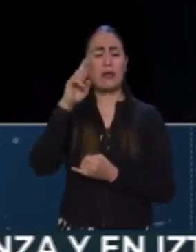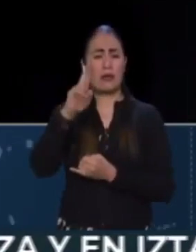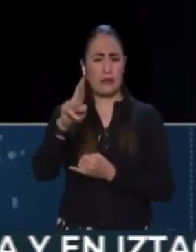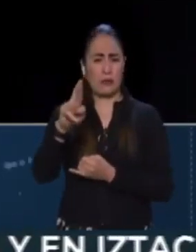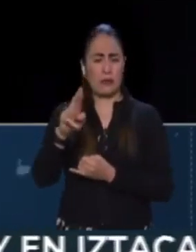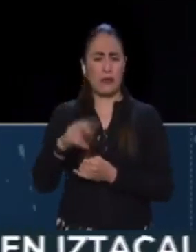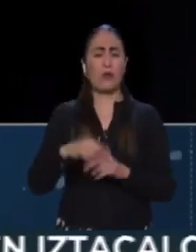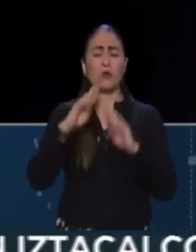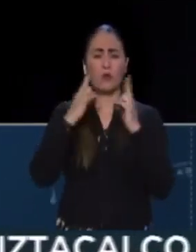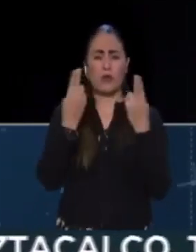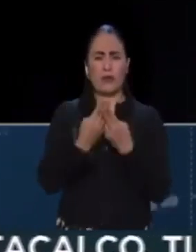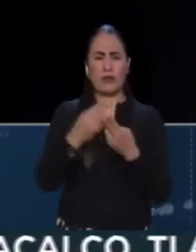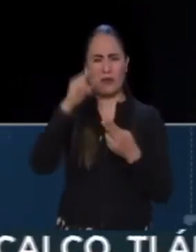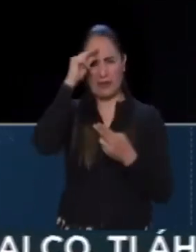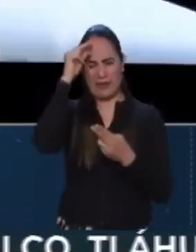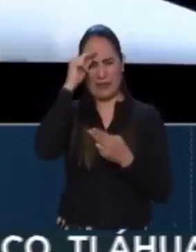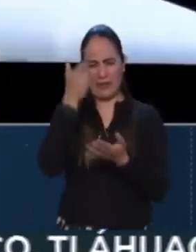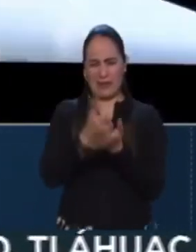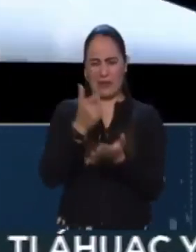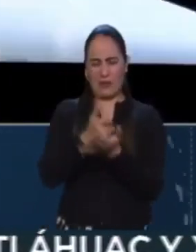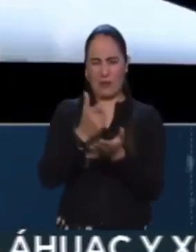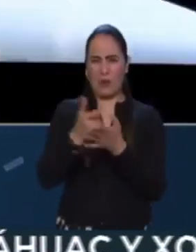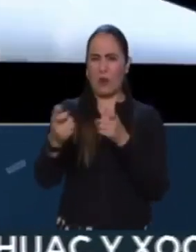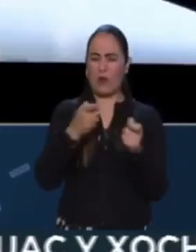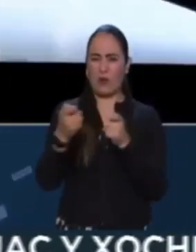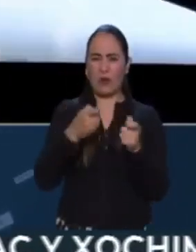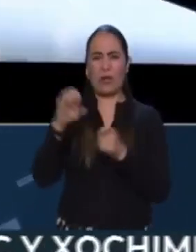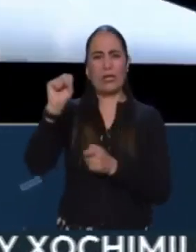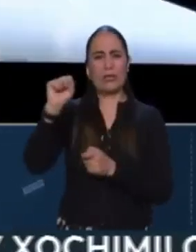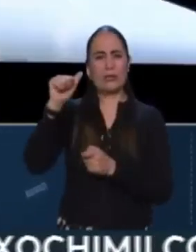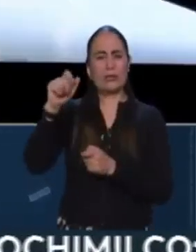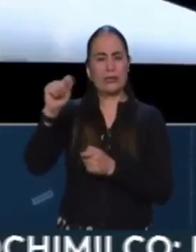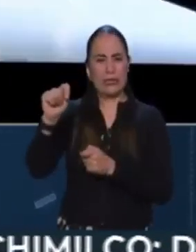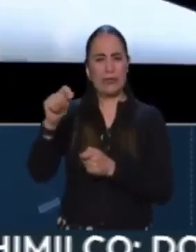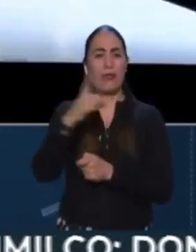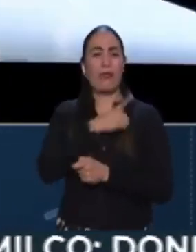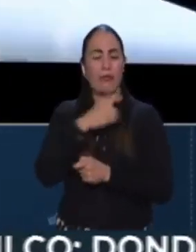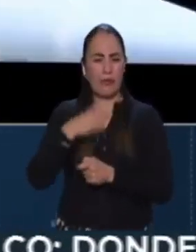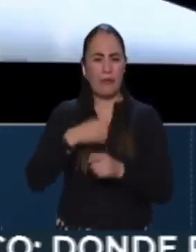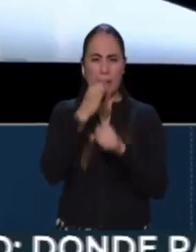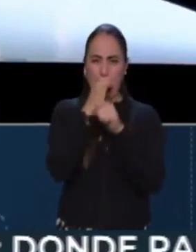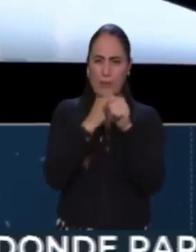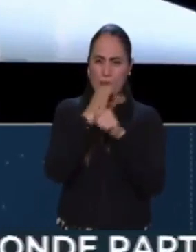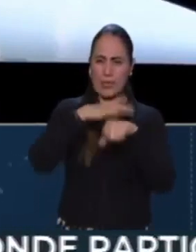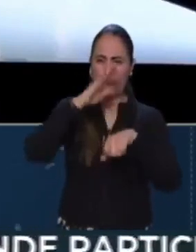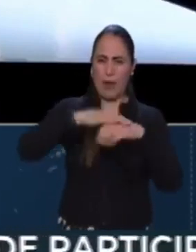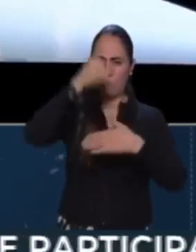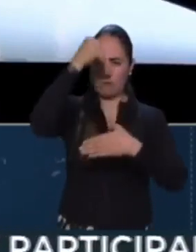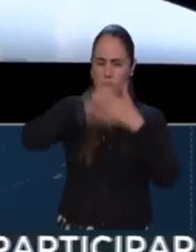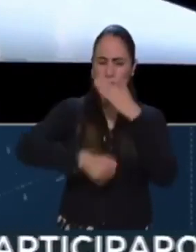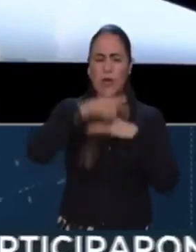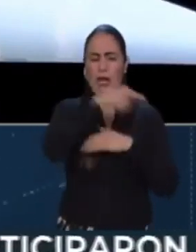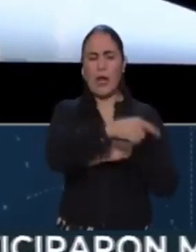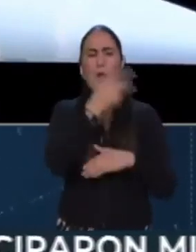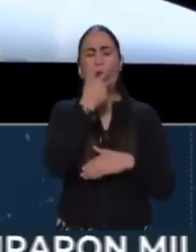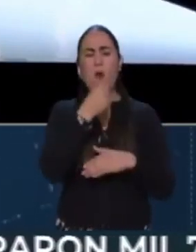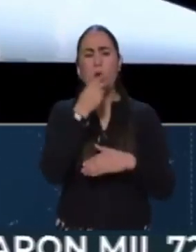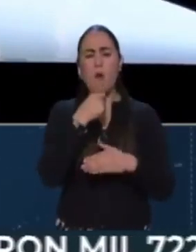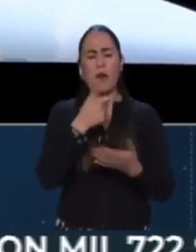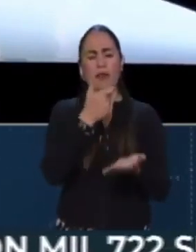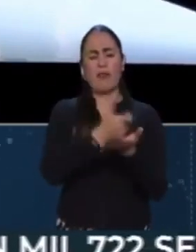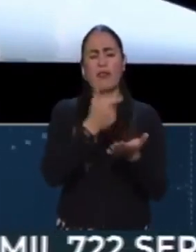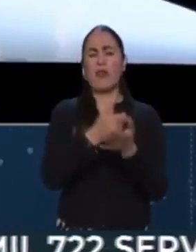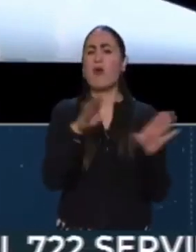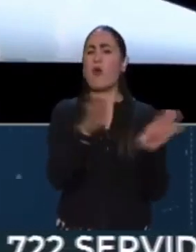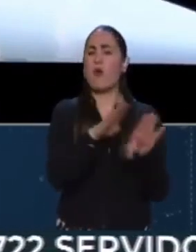la Unidad de Inteligencia Financiera y el SAT deberían de investigar la fortuna de este hombre, porque